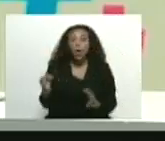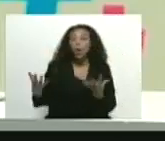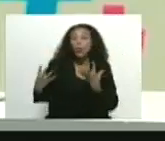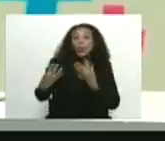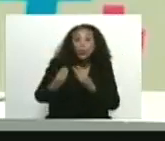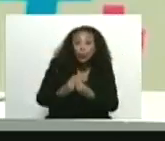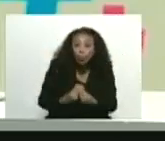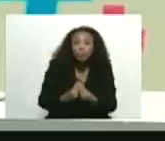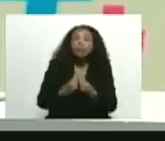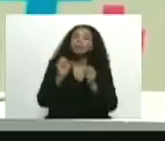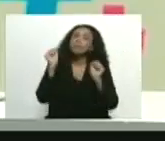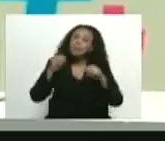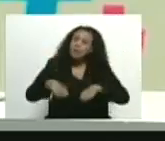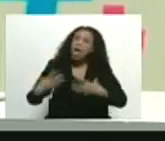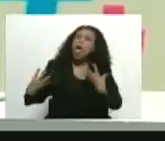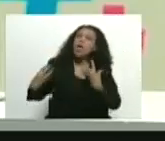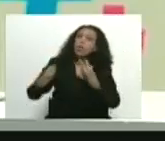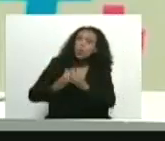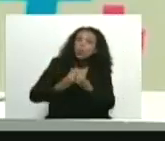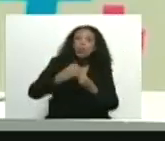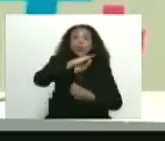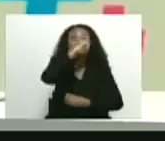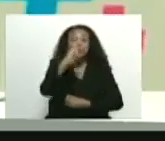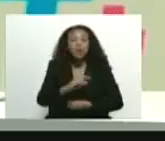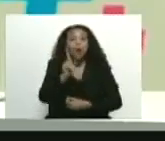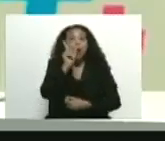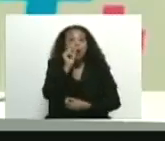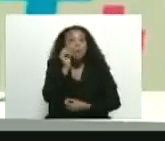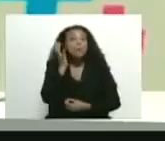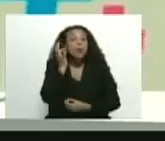juntos, todos los zulianos y zulianas,